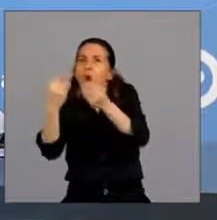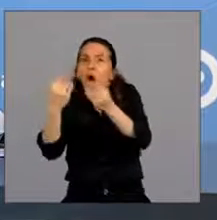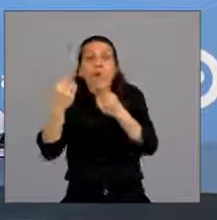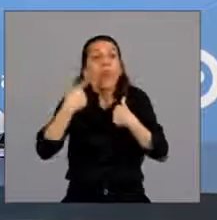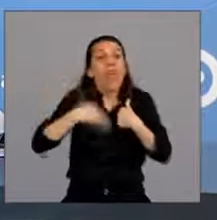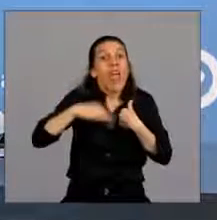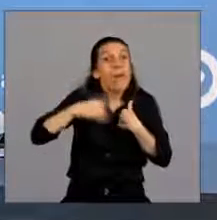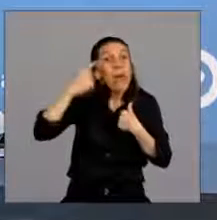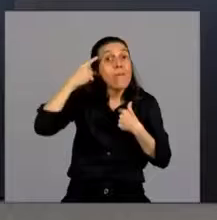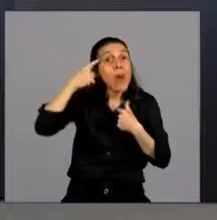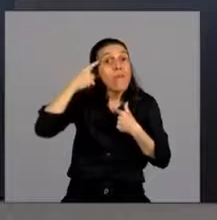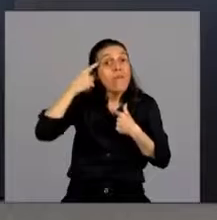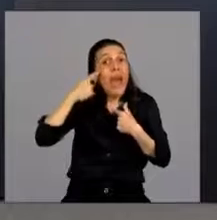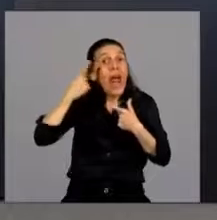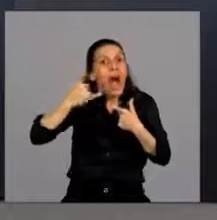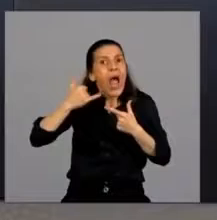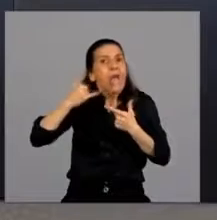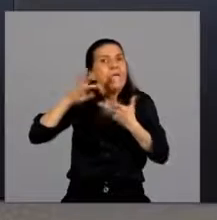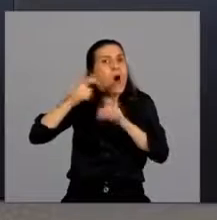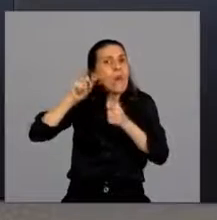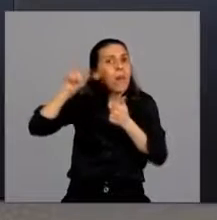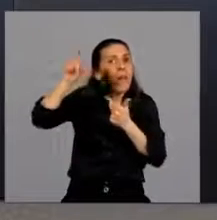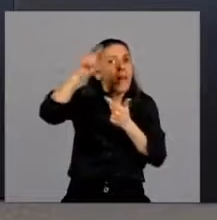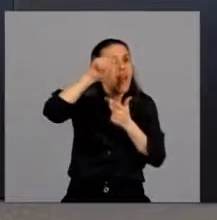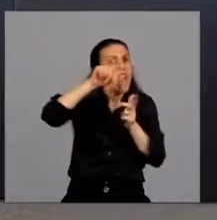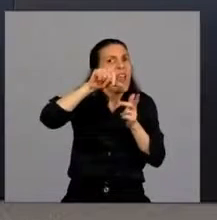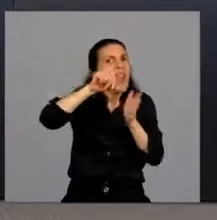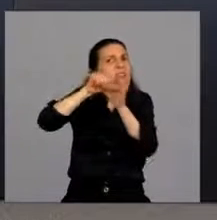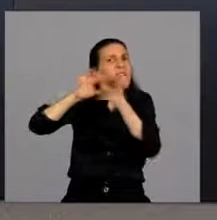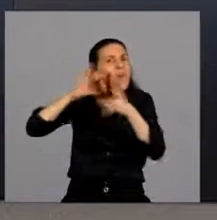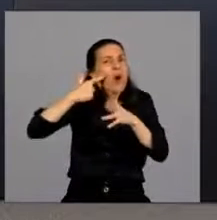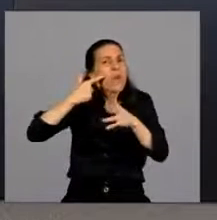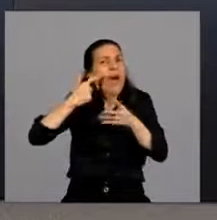la gradualidad, distintos modelos de gradualidad que estamos evaluando.